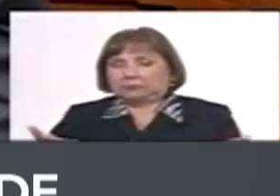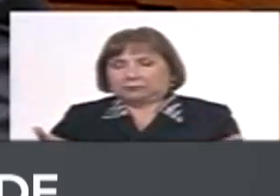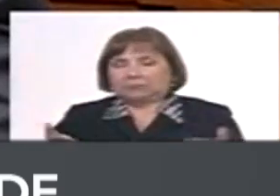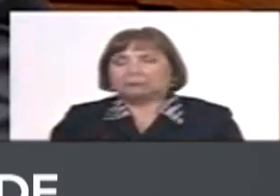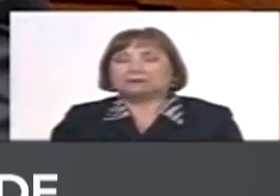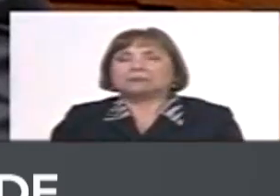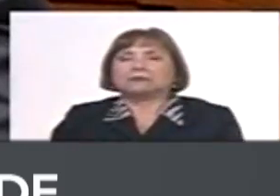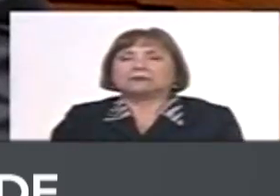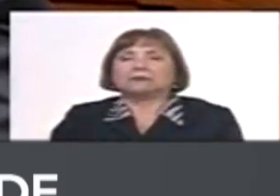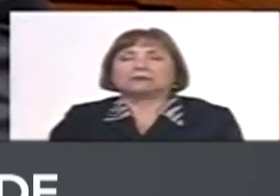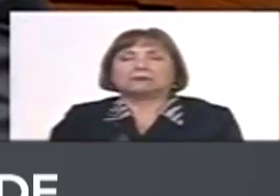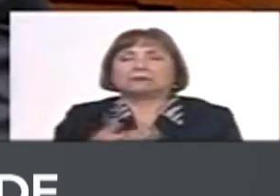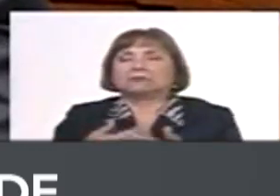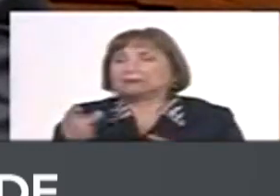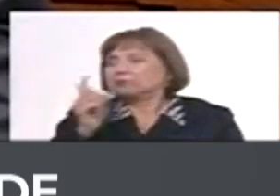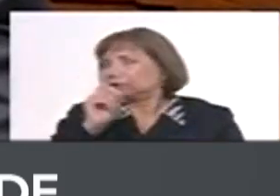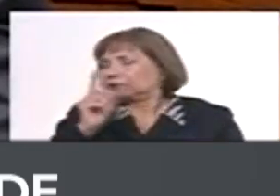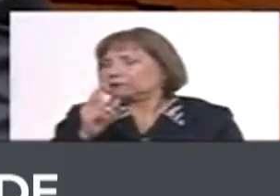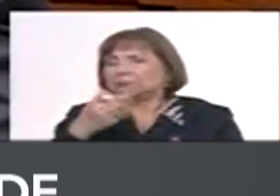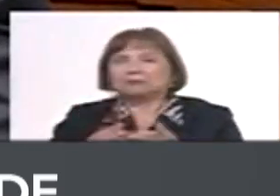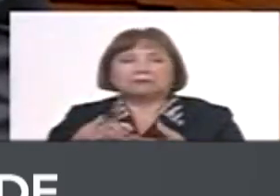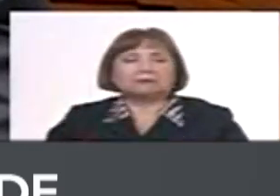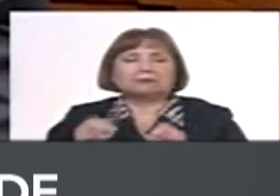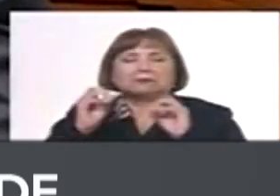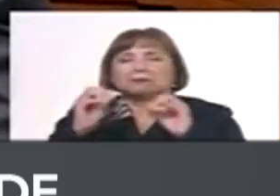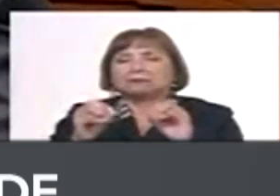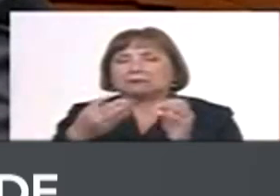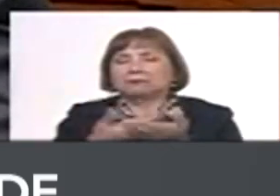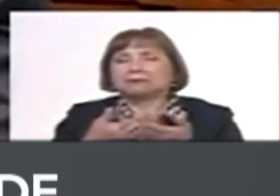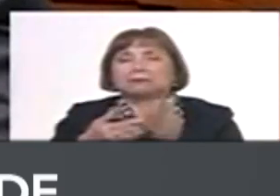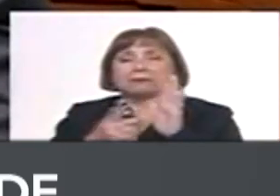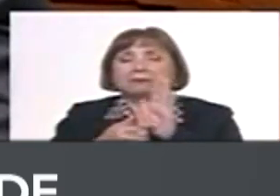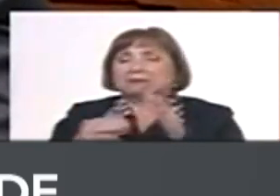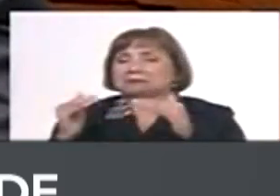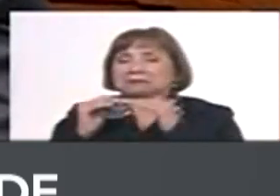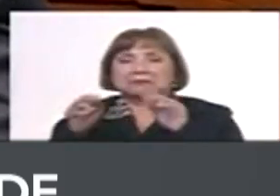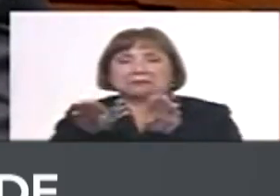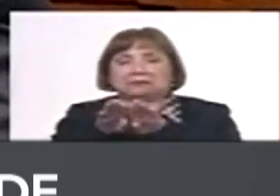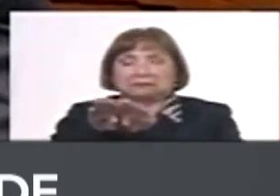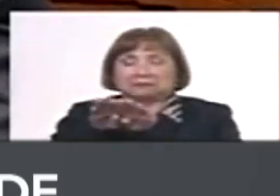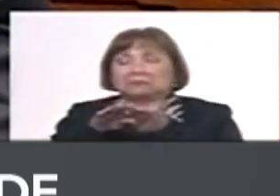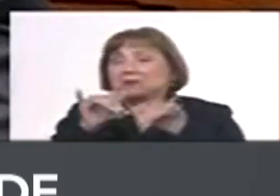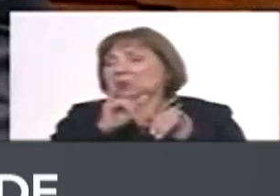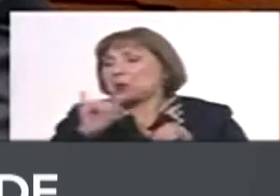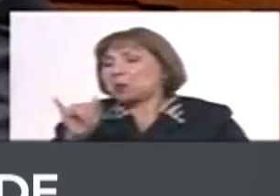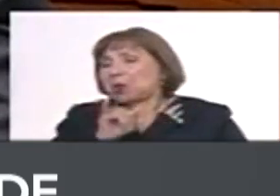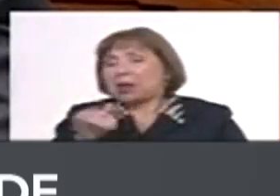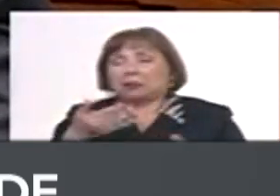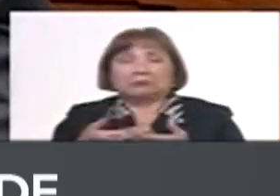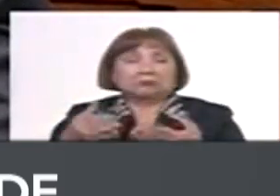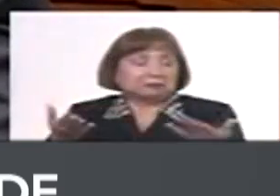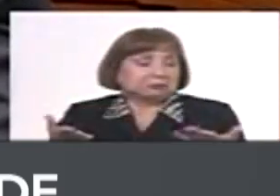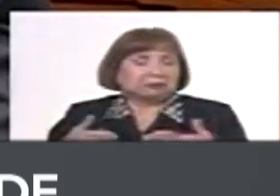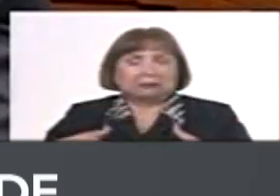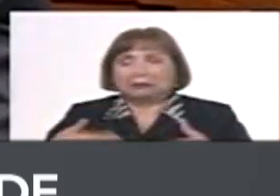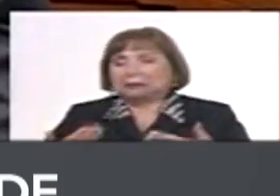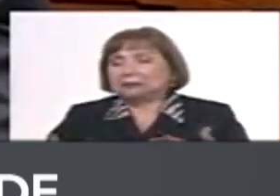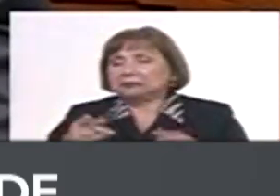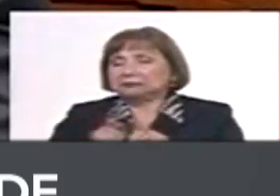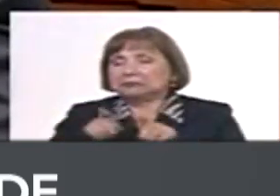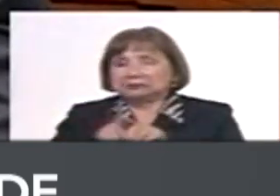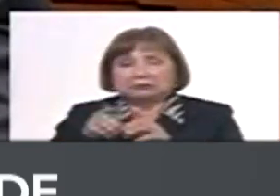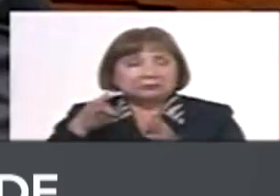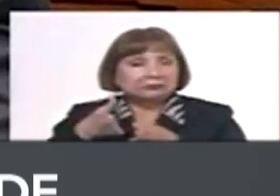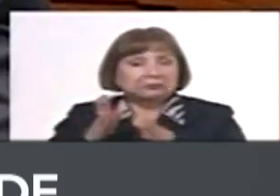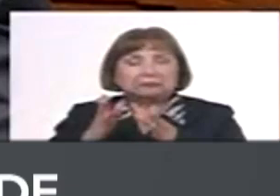estos, puesto que nada impide formular estas de manera simultánea o sucesivamente, de la misma